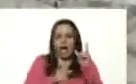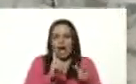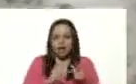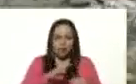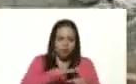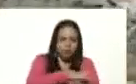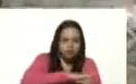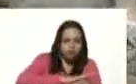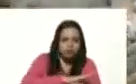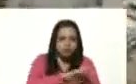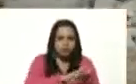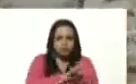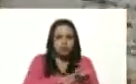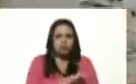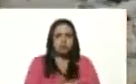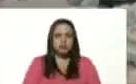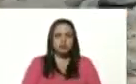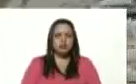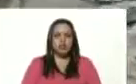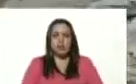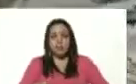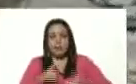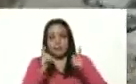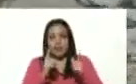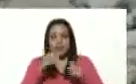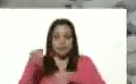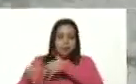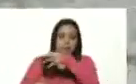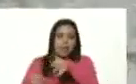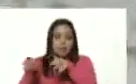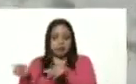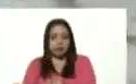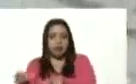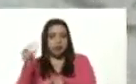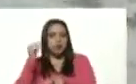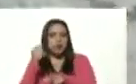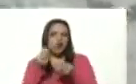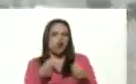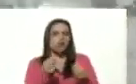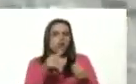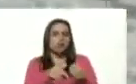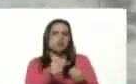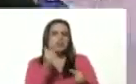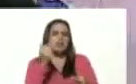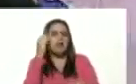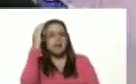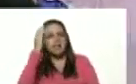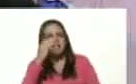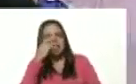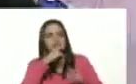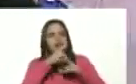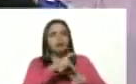agua servida, pero que nos permite, y nos va a estar contando Maruja, bueno, cómo es esa capacidad de